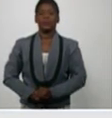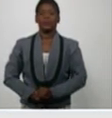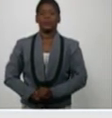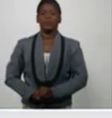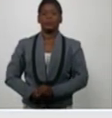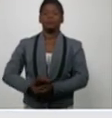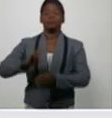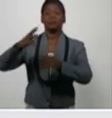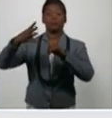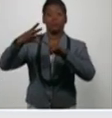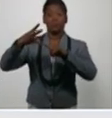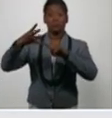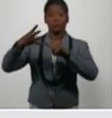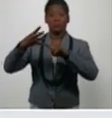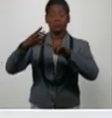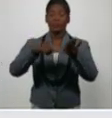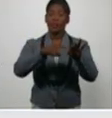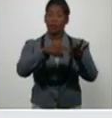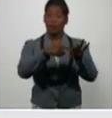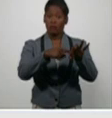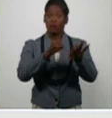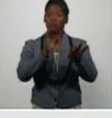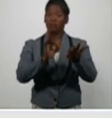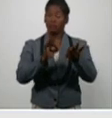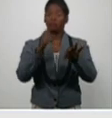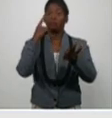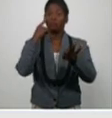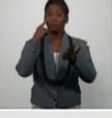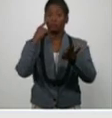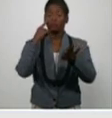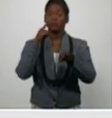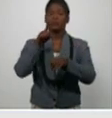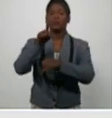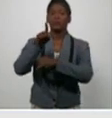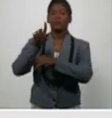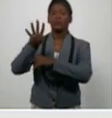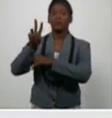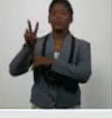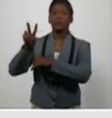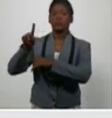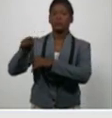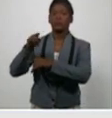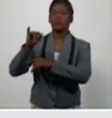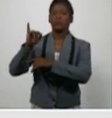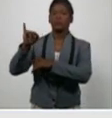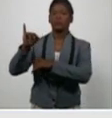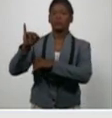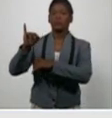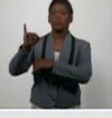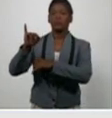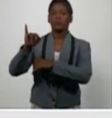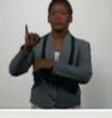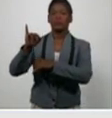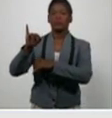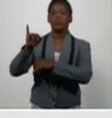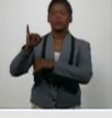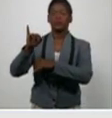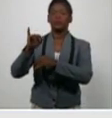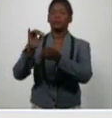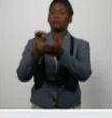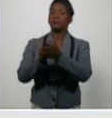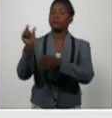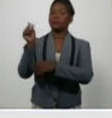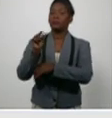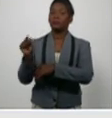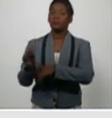Juventud, precisamente el que estábamos viendo, con 142,6 y en Mayabeque 132 por